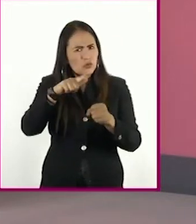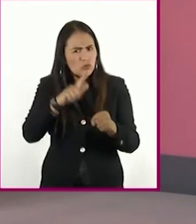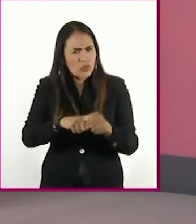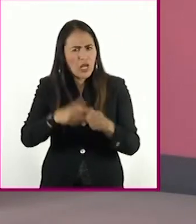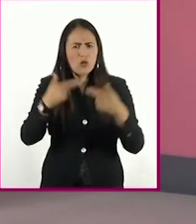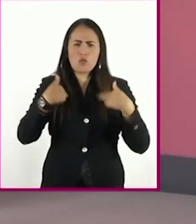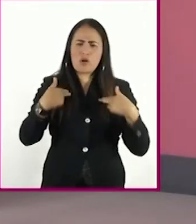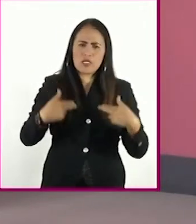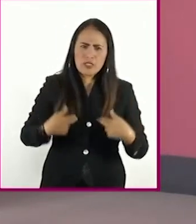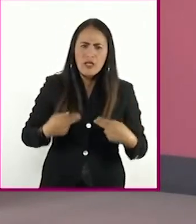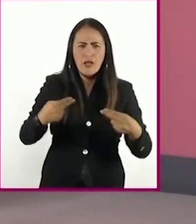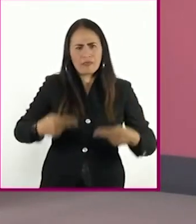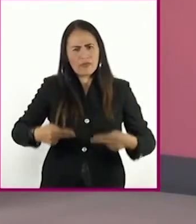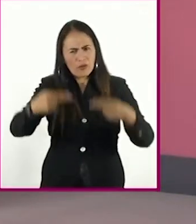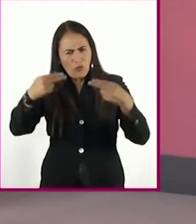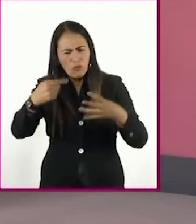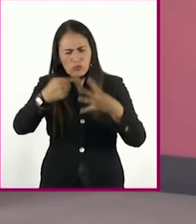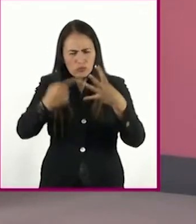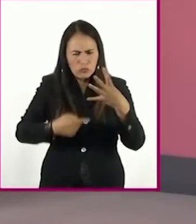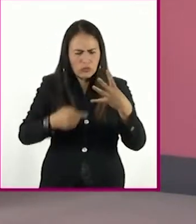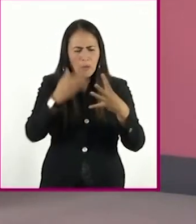humanidades, negocios, etc.